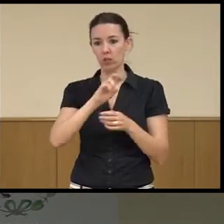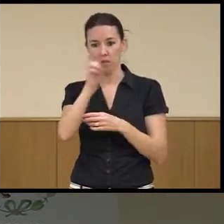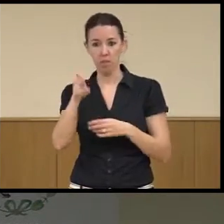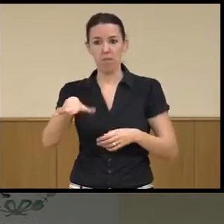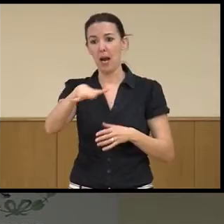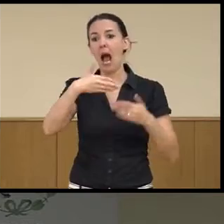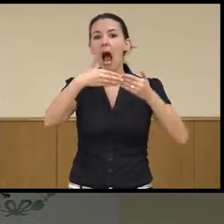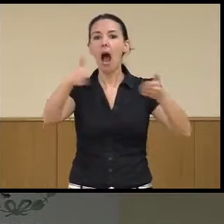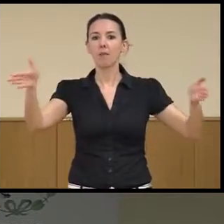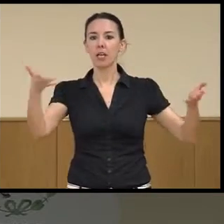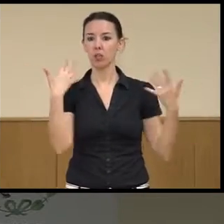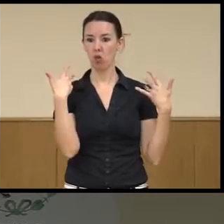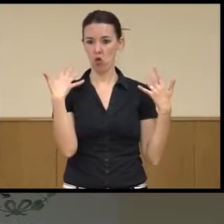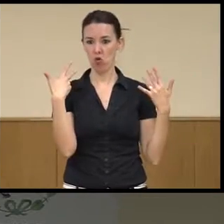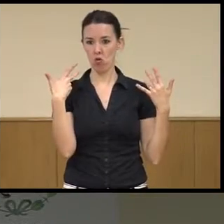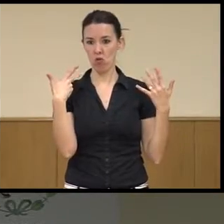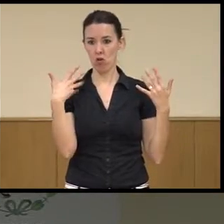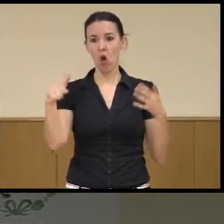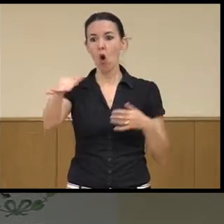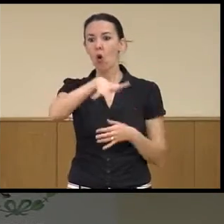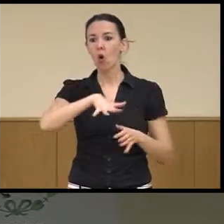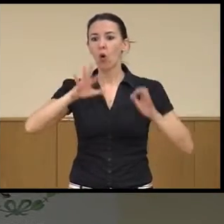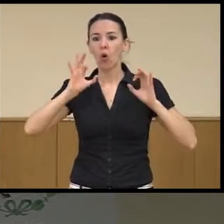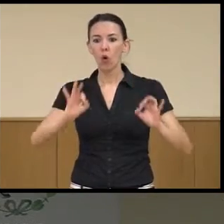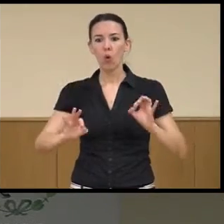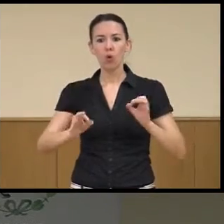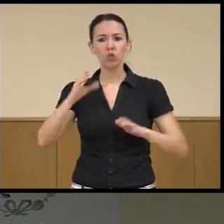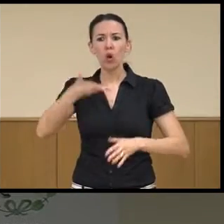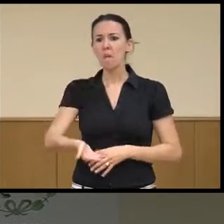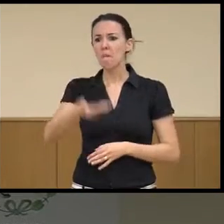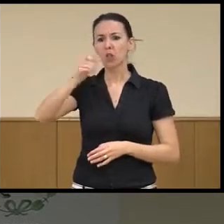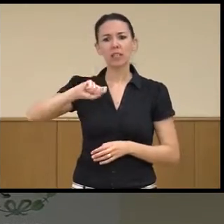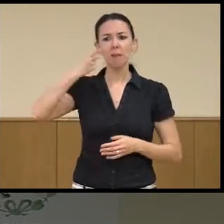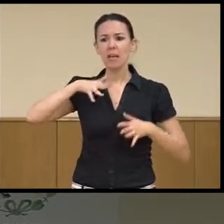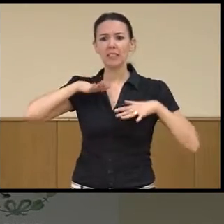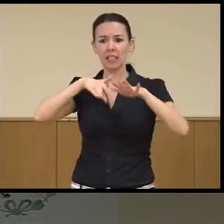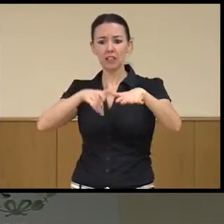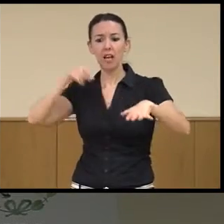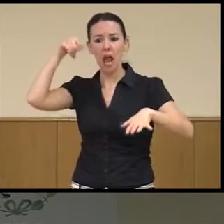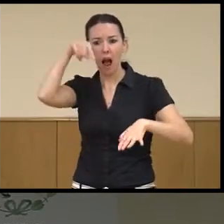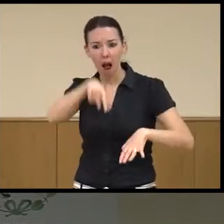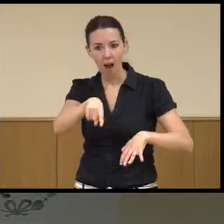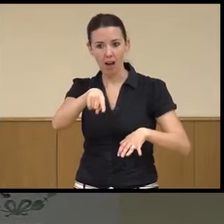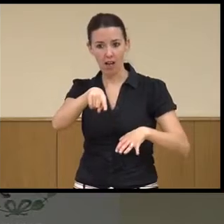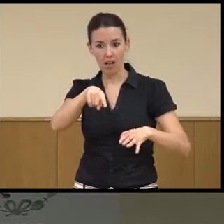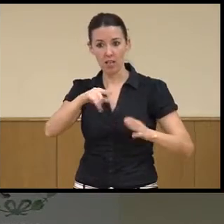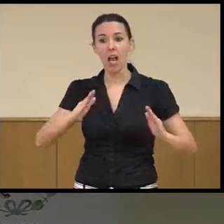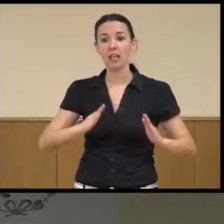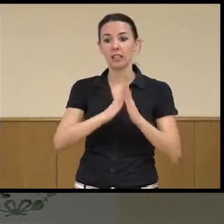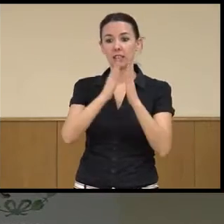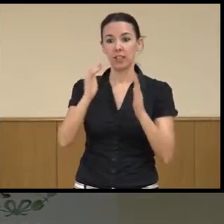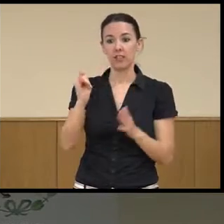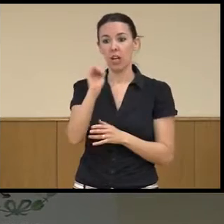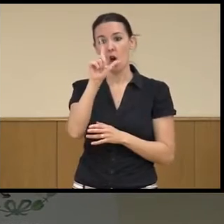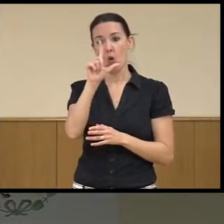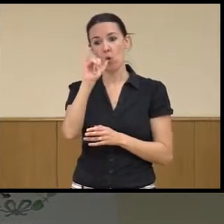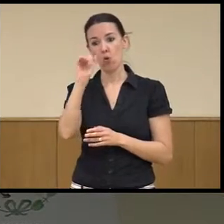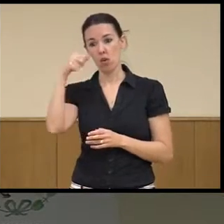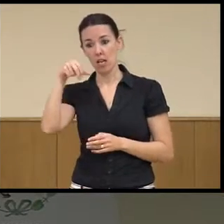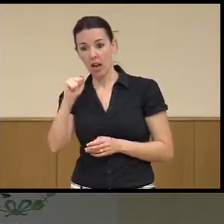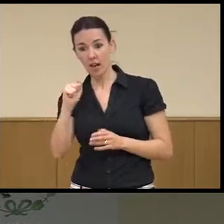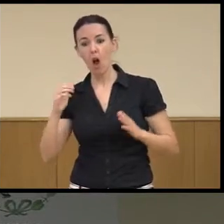espacios abiertos, ocupaba su lugar justo en el punto más significativo del desfile, entre el relicario de Santa Juliana y la imagen de